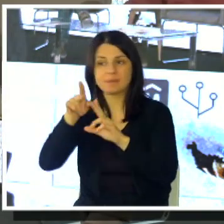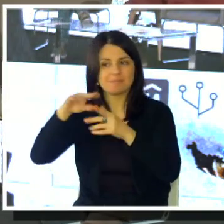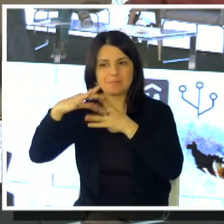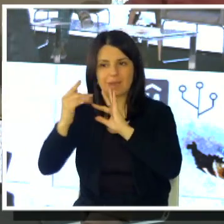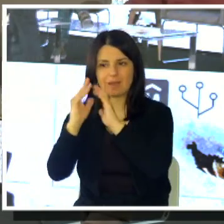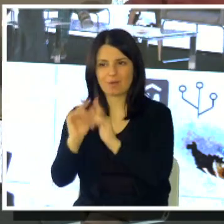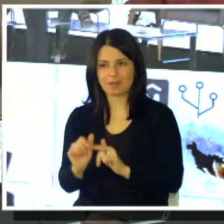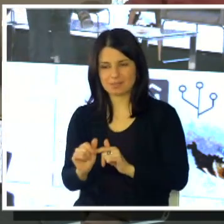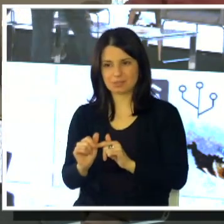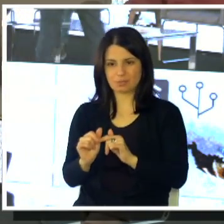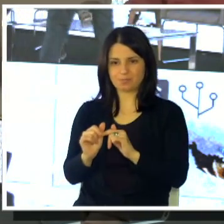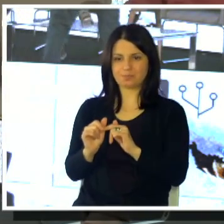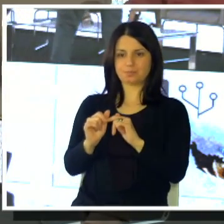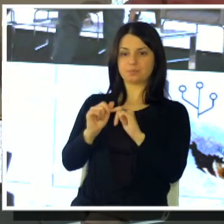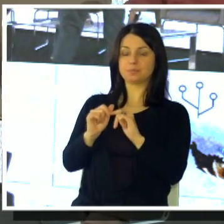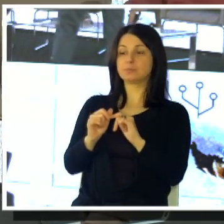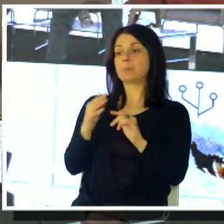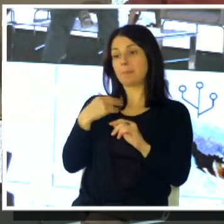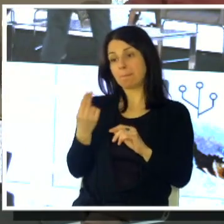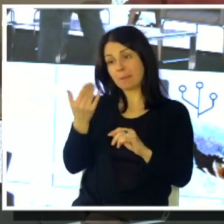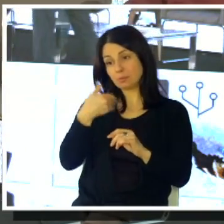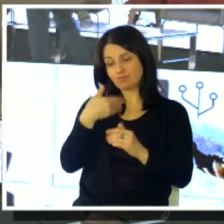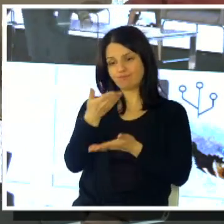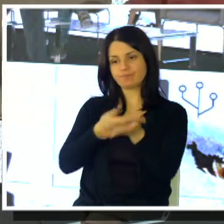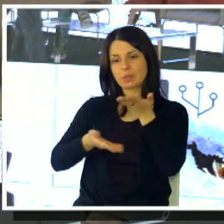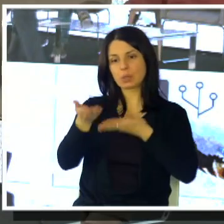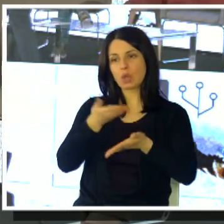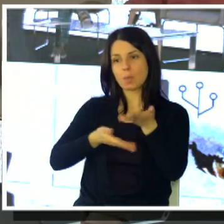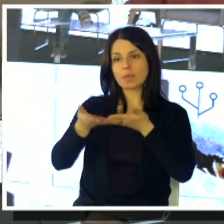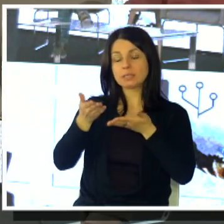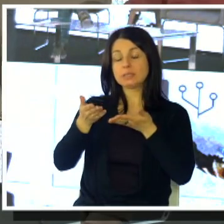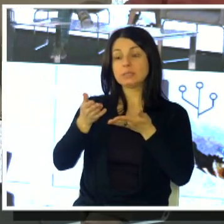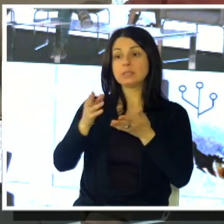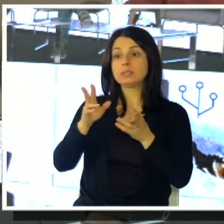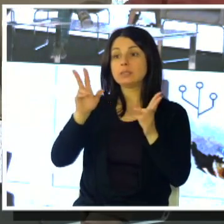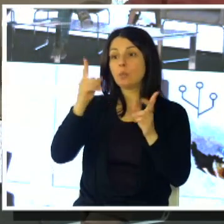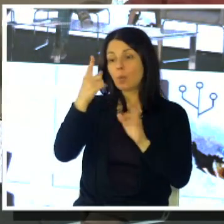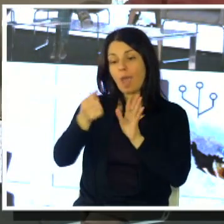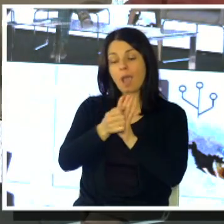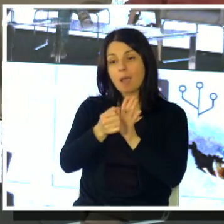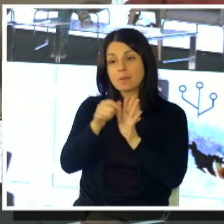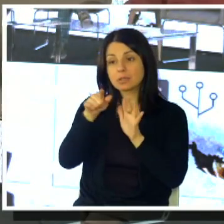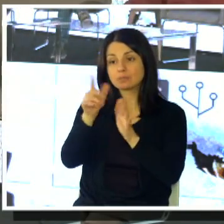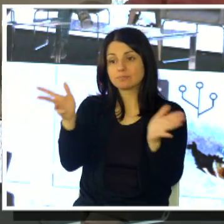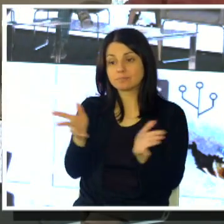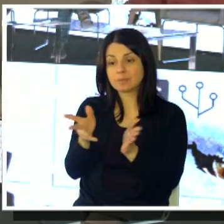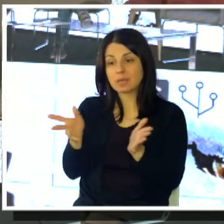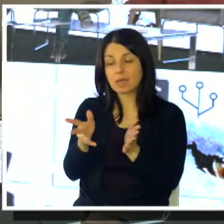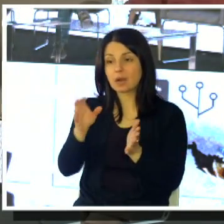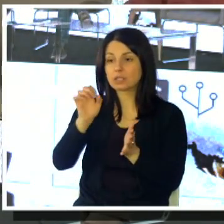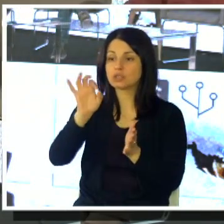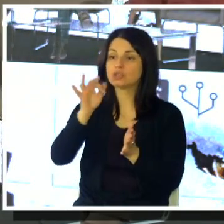capa web. Permítanme compartir con ustedes el caso de una aplicación que estamos ahora en